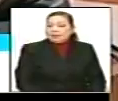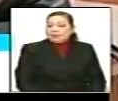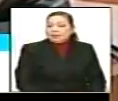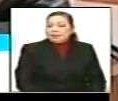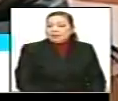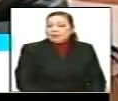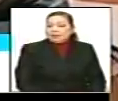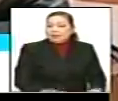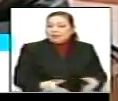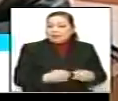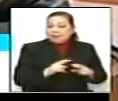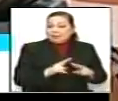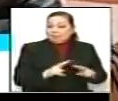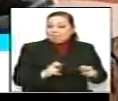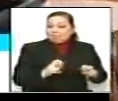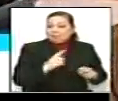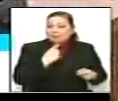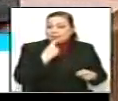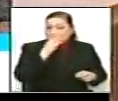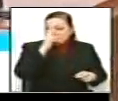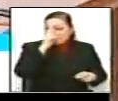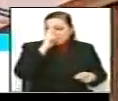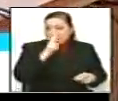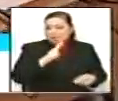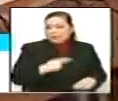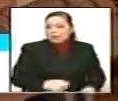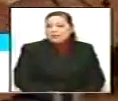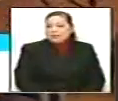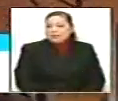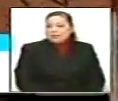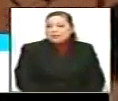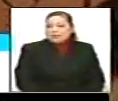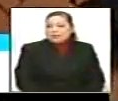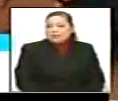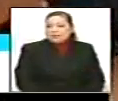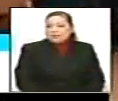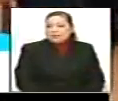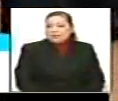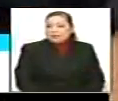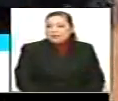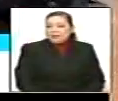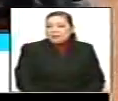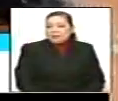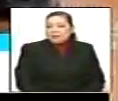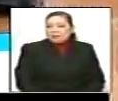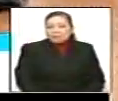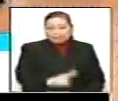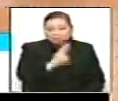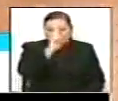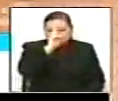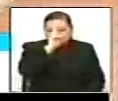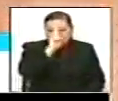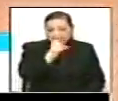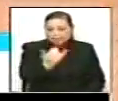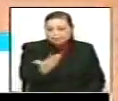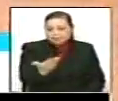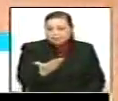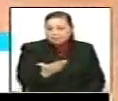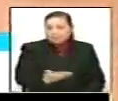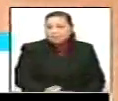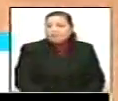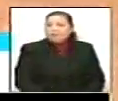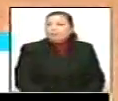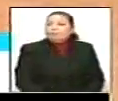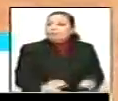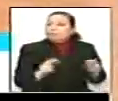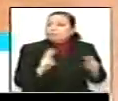Usted en una comisión investigadora y se va a dirigir con todo el respeto. Ya, vamos a respetarnos. Acá estamos dando la opción,